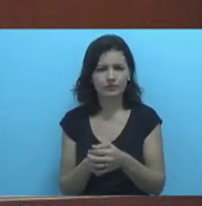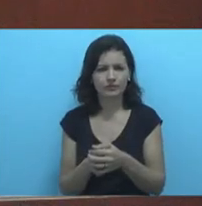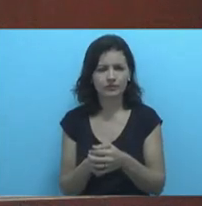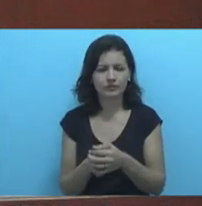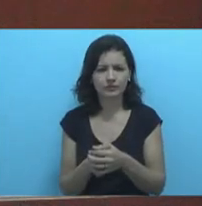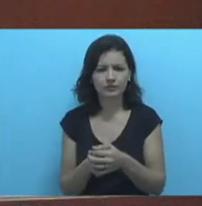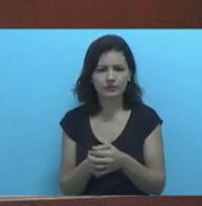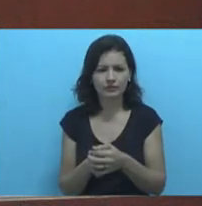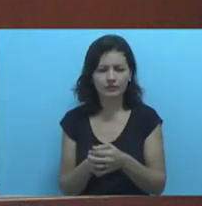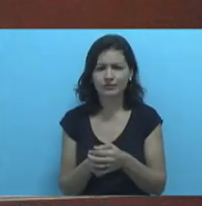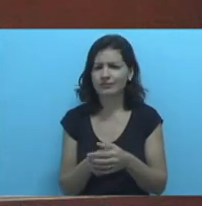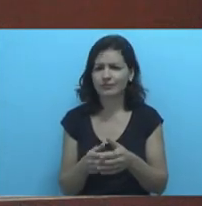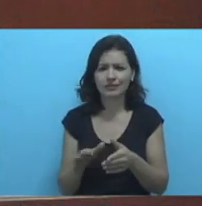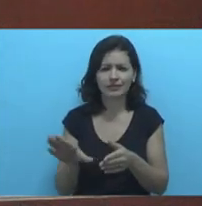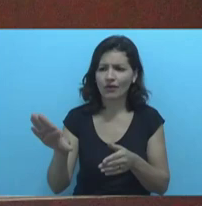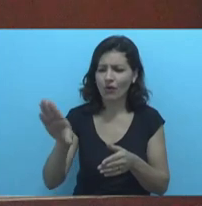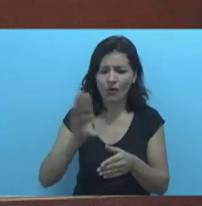Y son las palabras